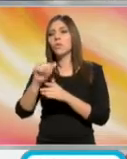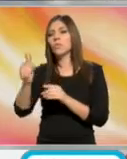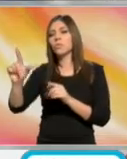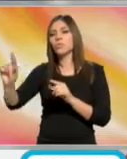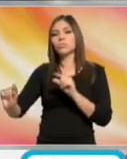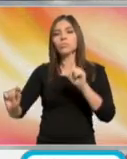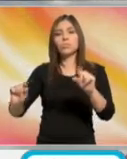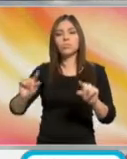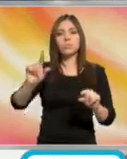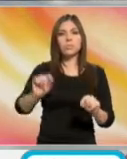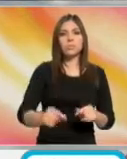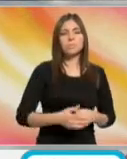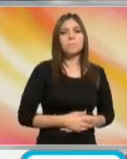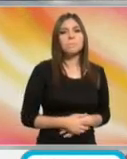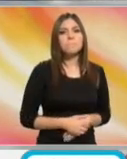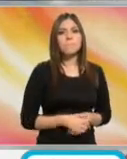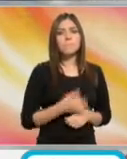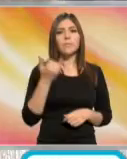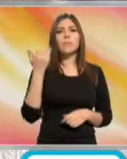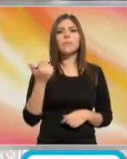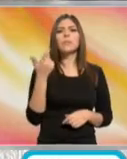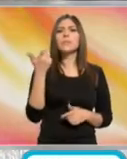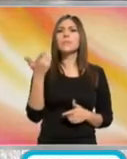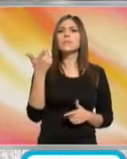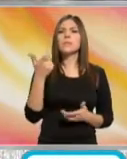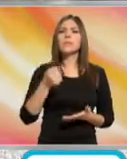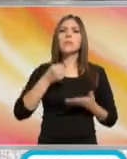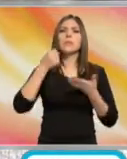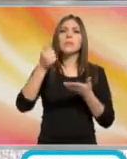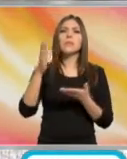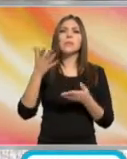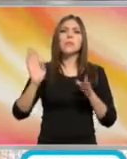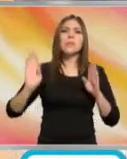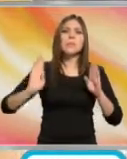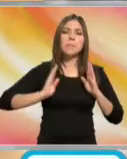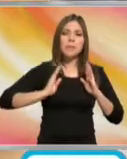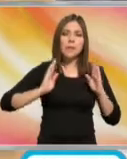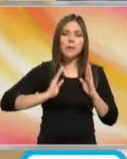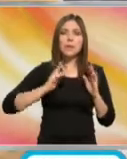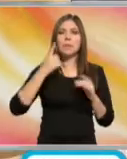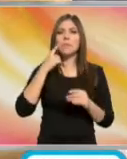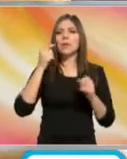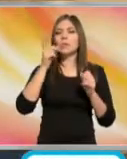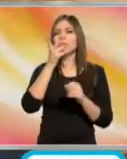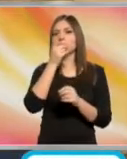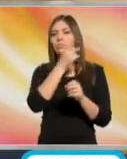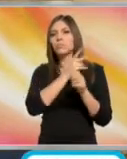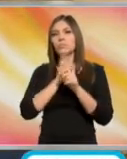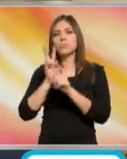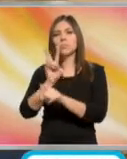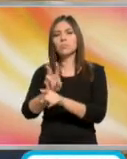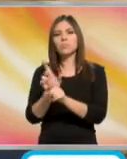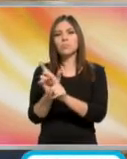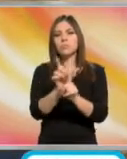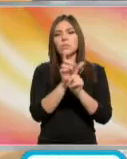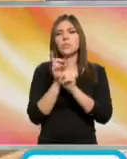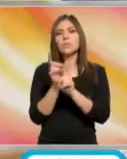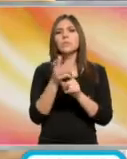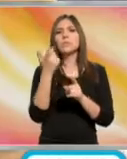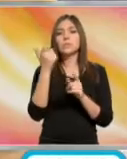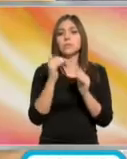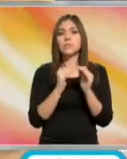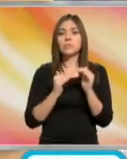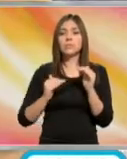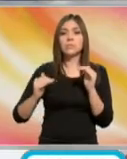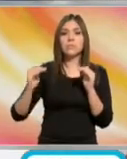reducir otra. Por supuesto. Entonces, en presupuesto militar, en presupuesto de seguridad nacional, el incremento vendrá mucho